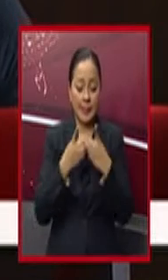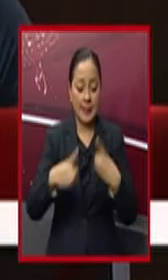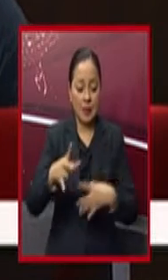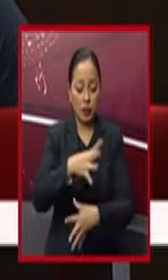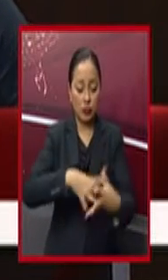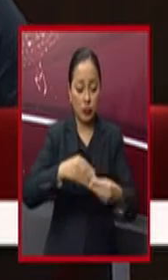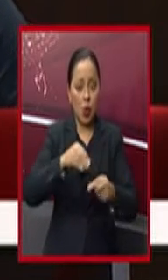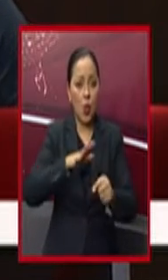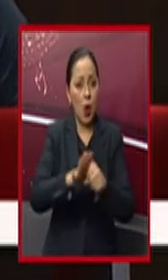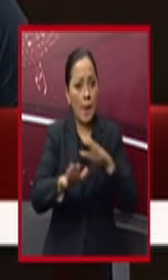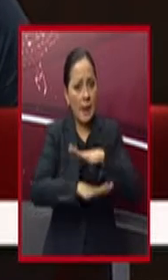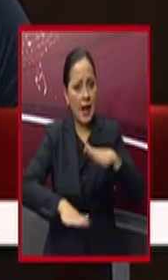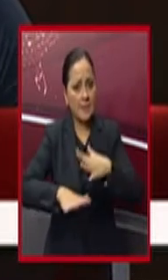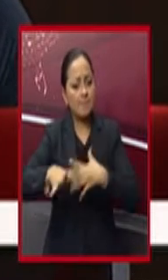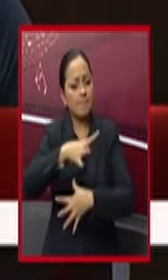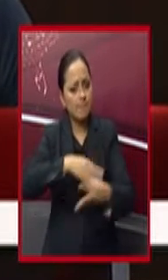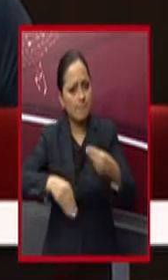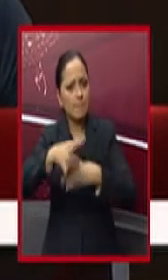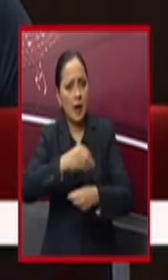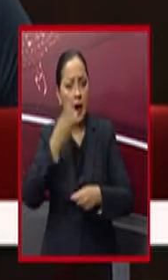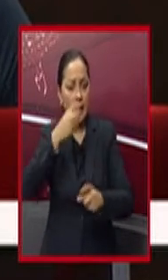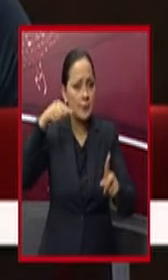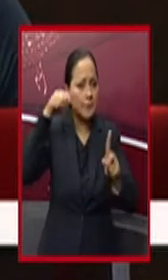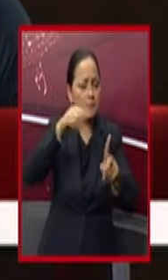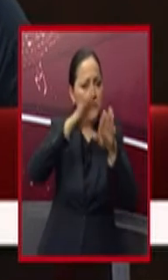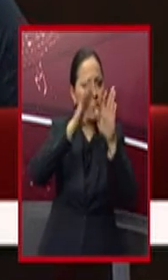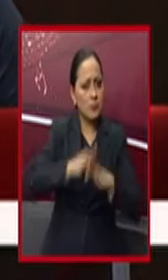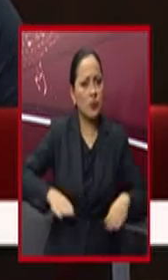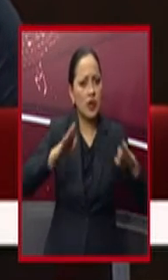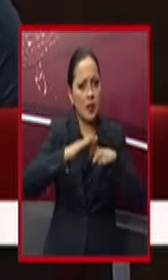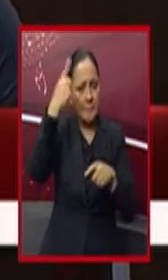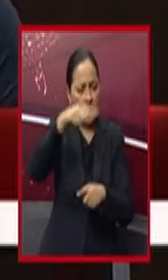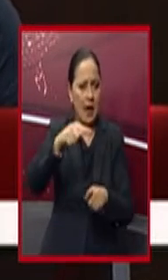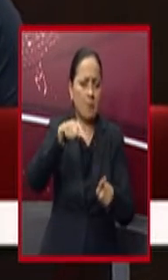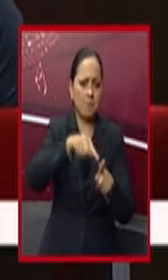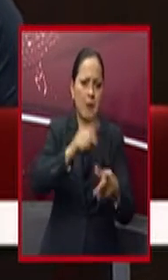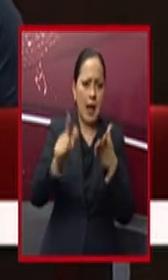sustentabilidad debe ser una prioridad de la política pública.